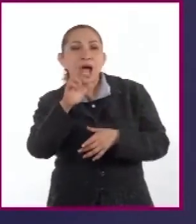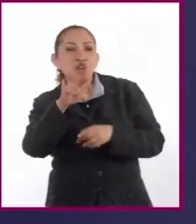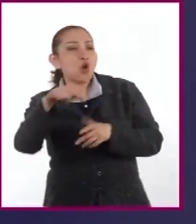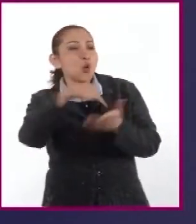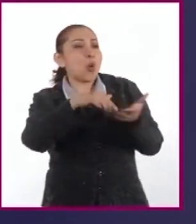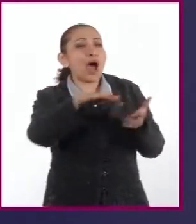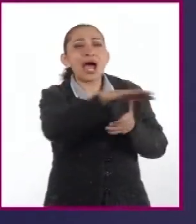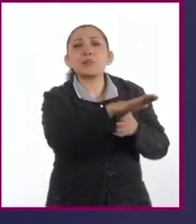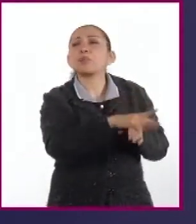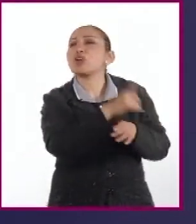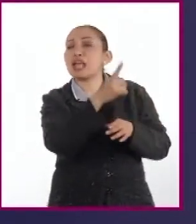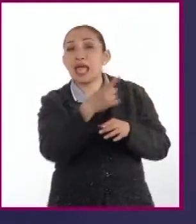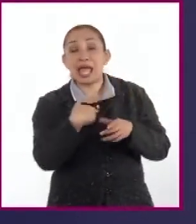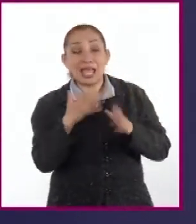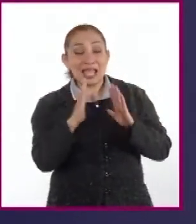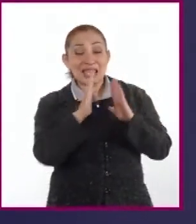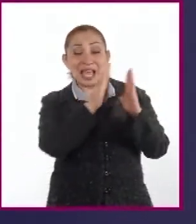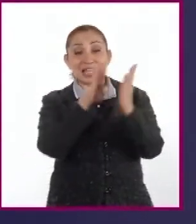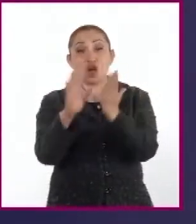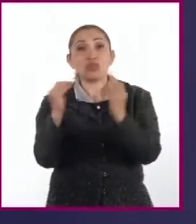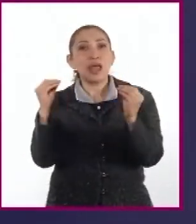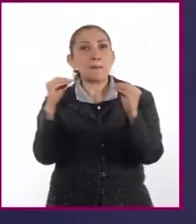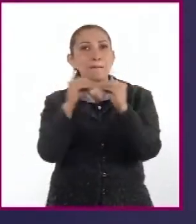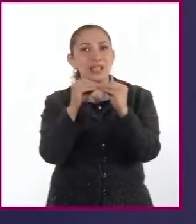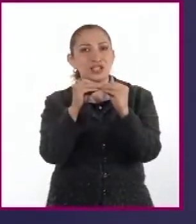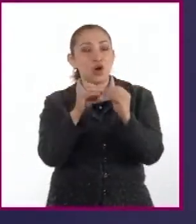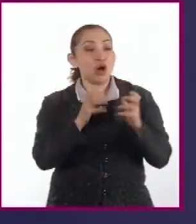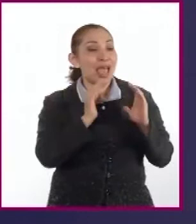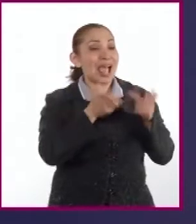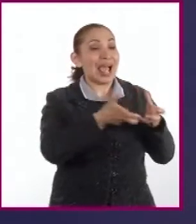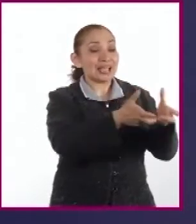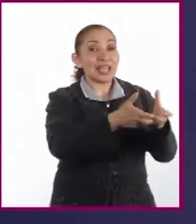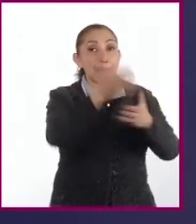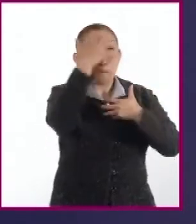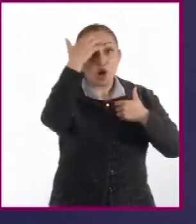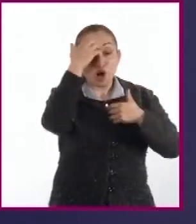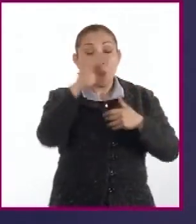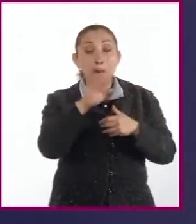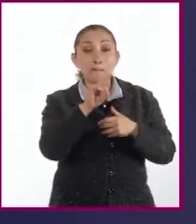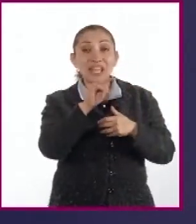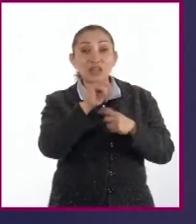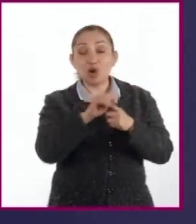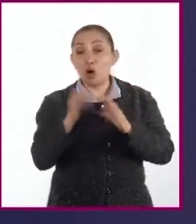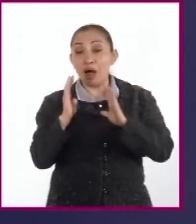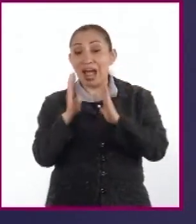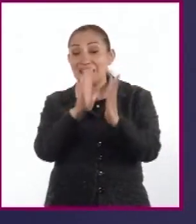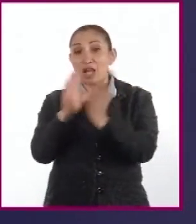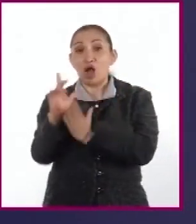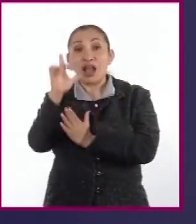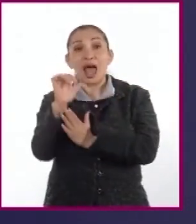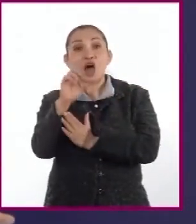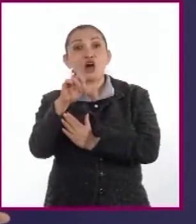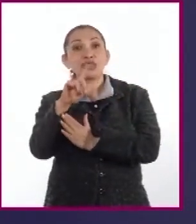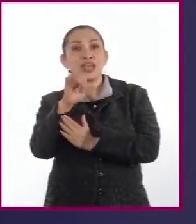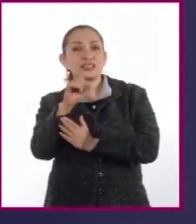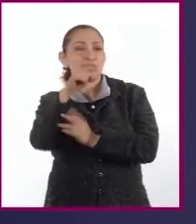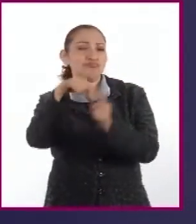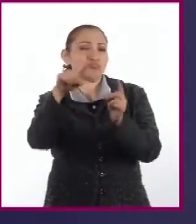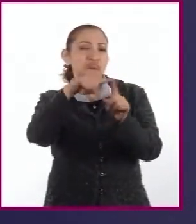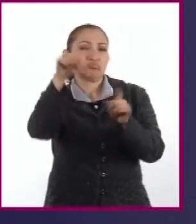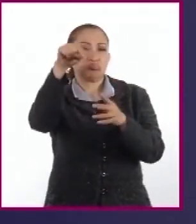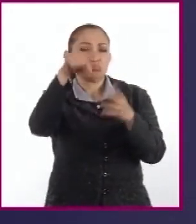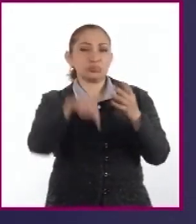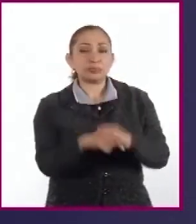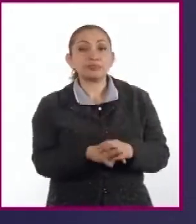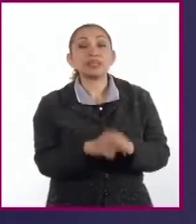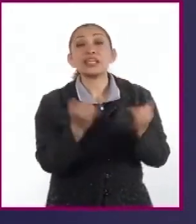lugares, tales como el Callejón del Beso, la calle del Mono Prieto, el Callejón de la Condesa, entre otros,